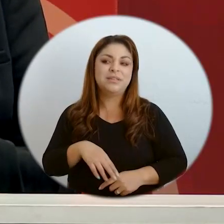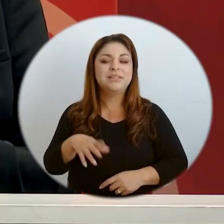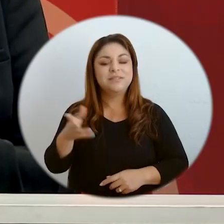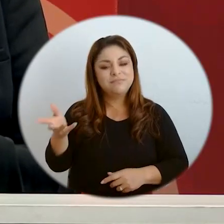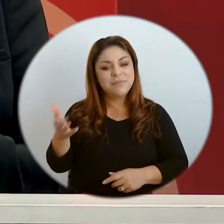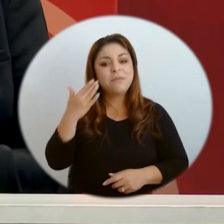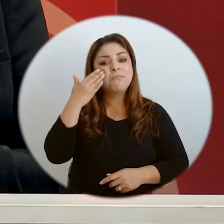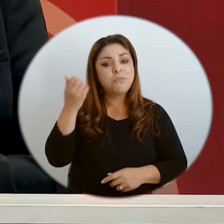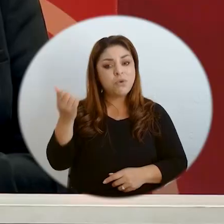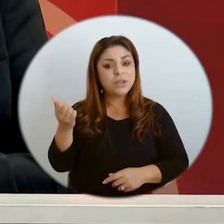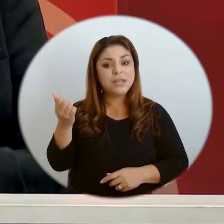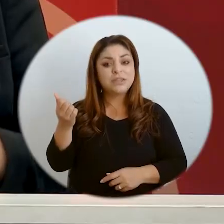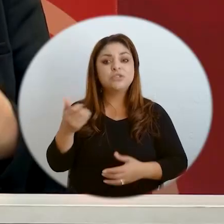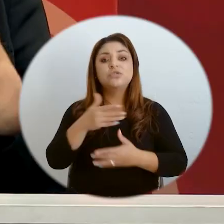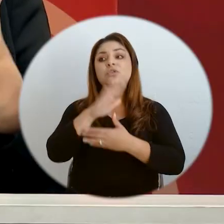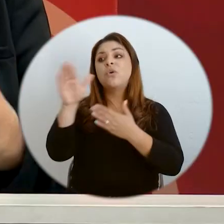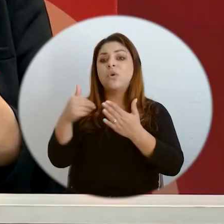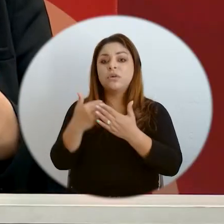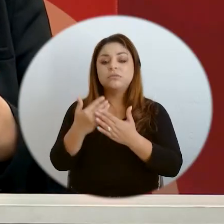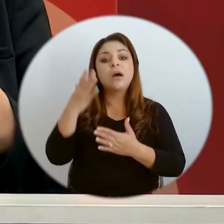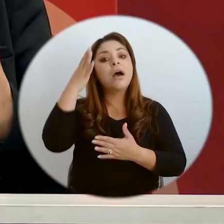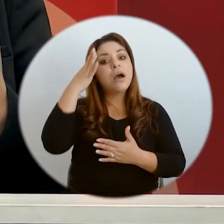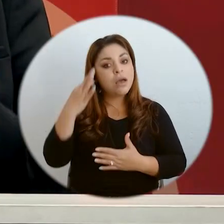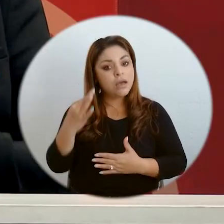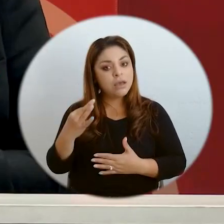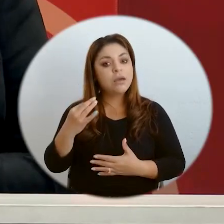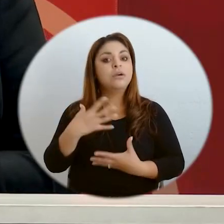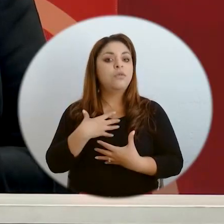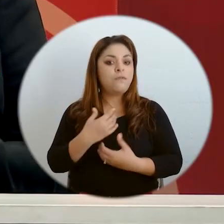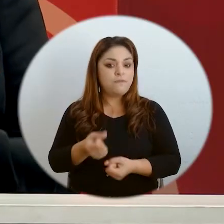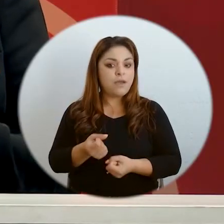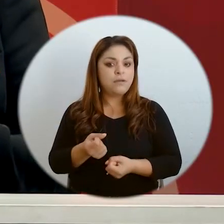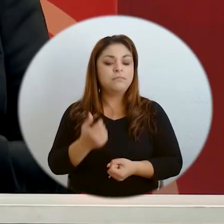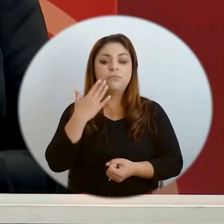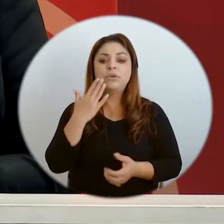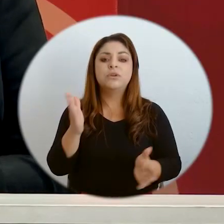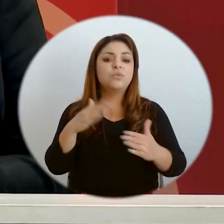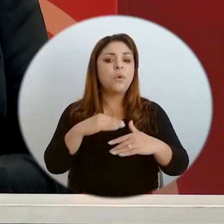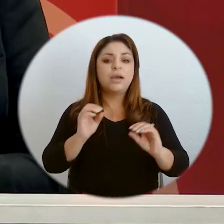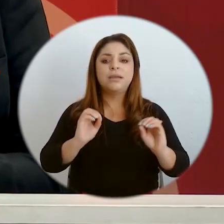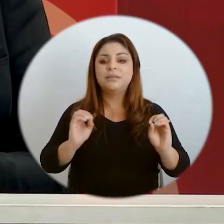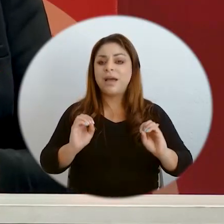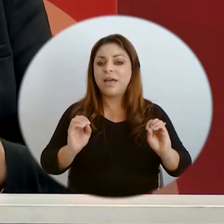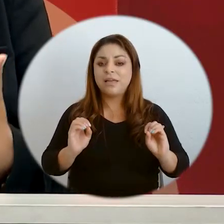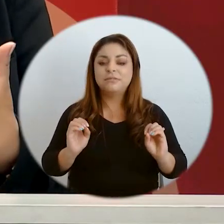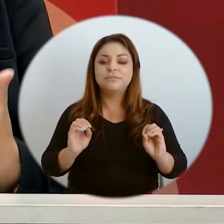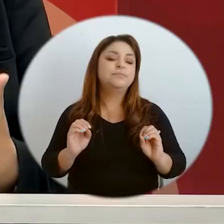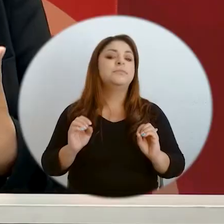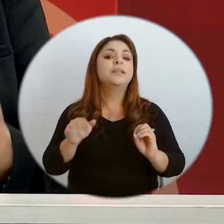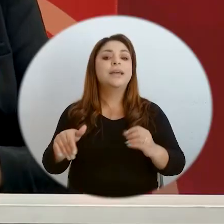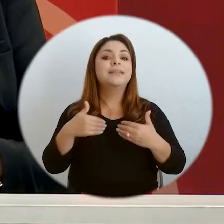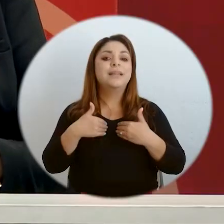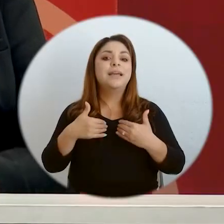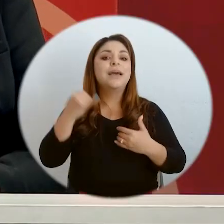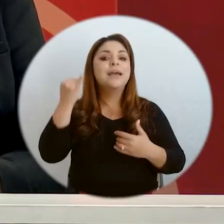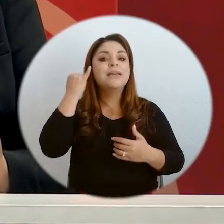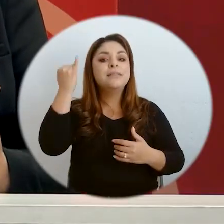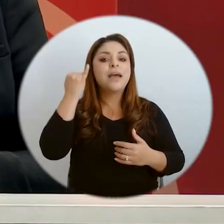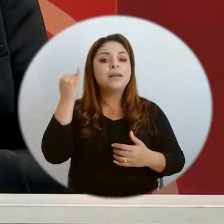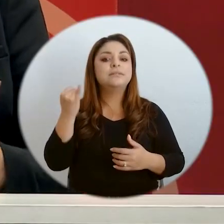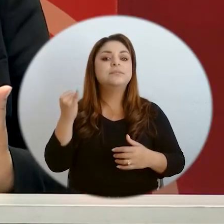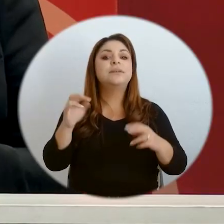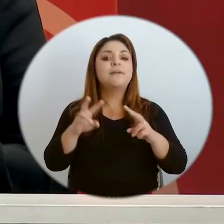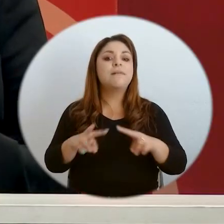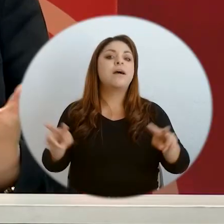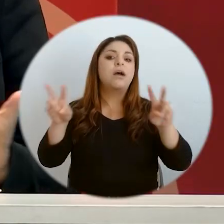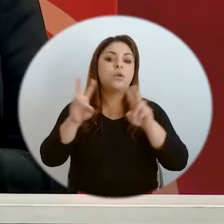es construir justamente un mensaje que es creíble, que es confiable, ¿verdad? Porque no hay nada que aglutine más